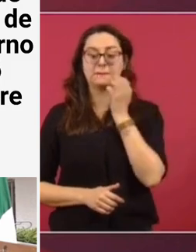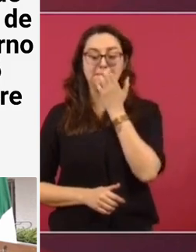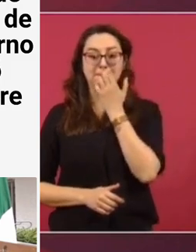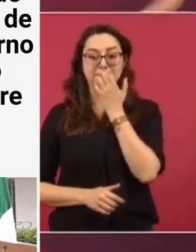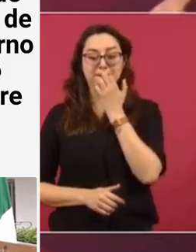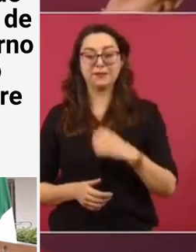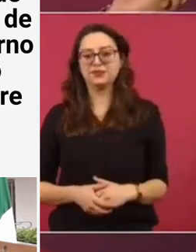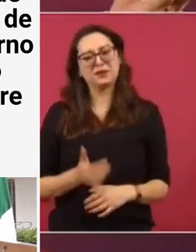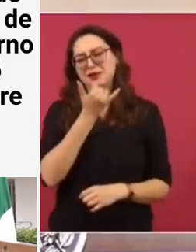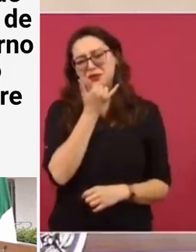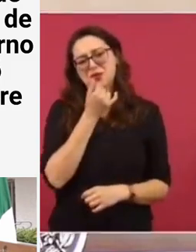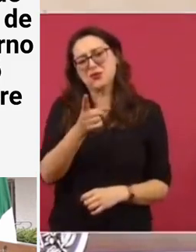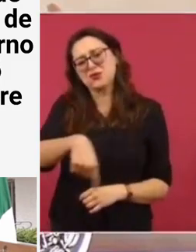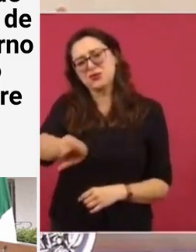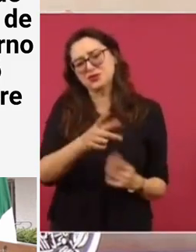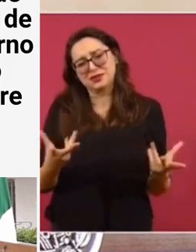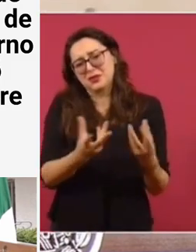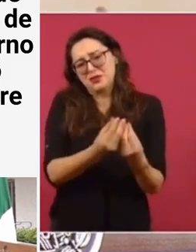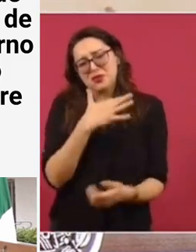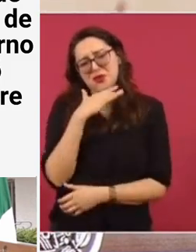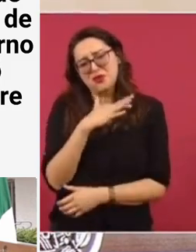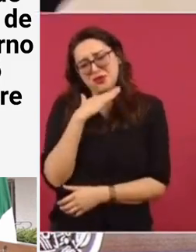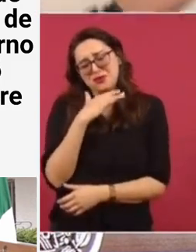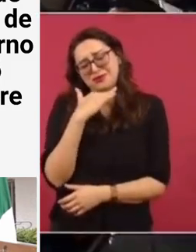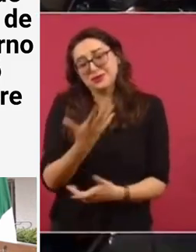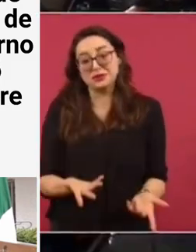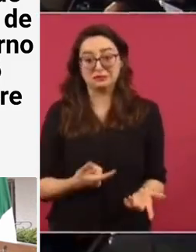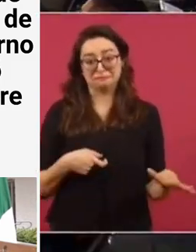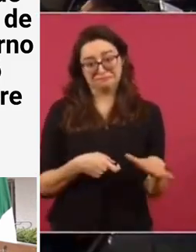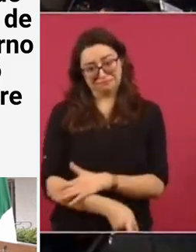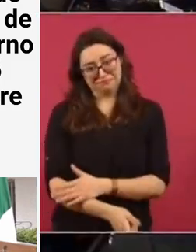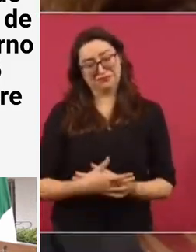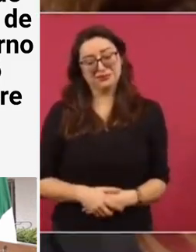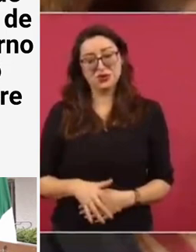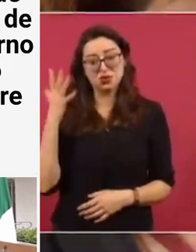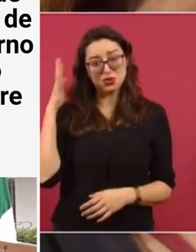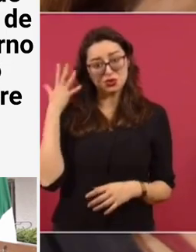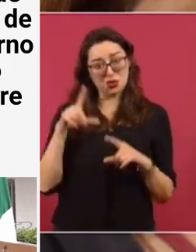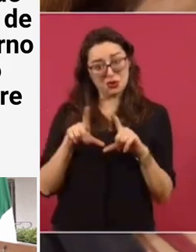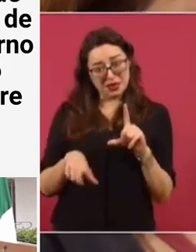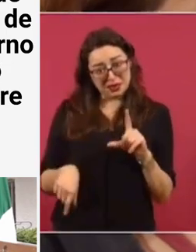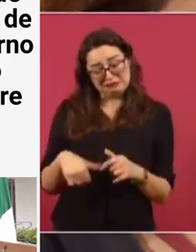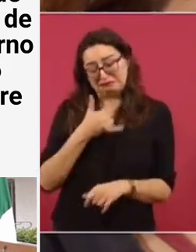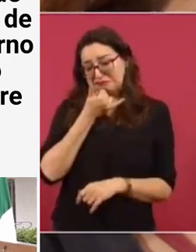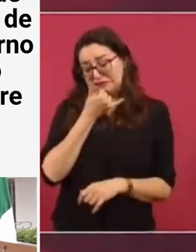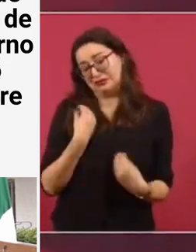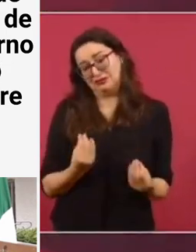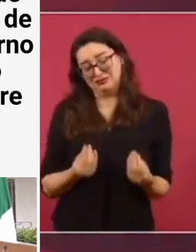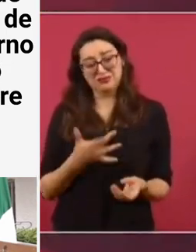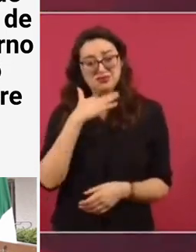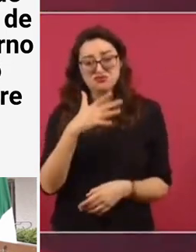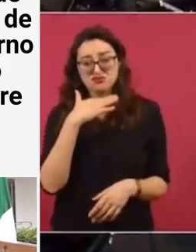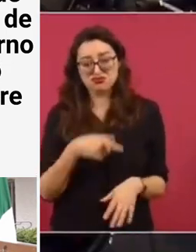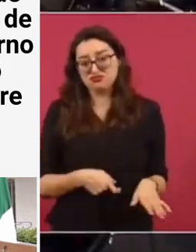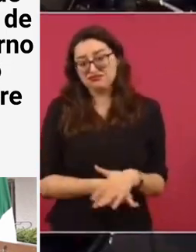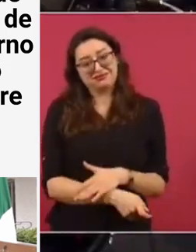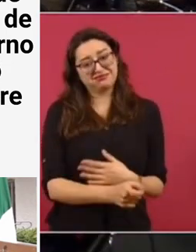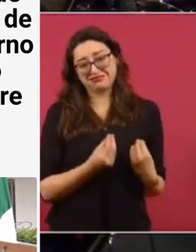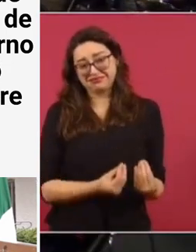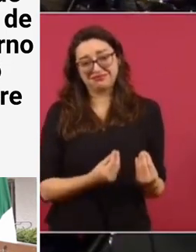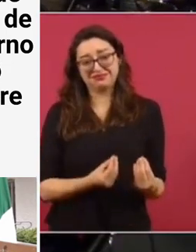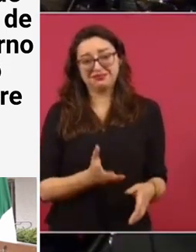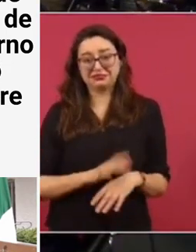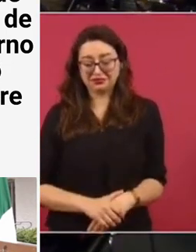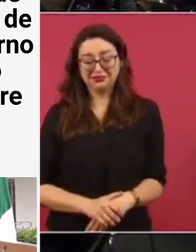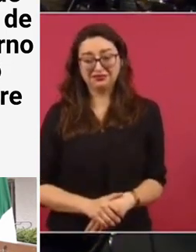No, ustedes eran parte de la corrupción. O sea, hablando en plata. No, Sol de México, no. Por favor. ¿Cómo?